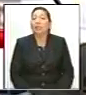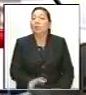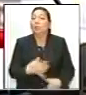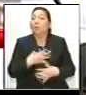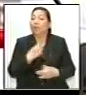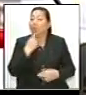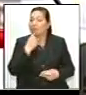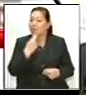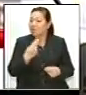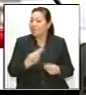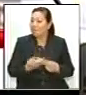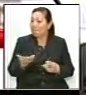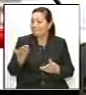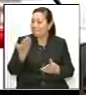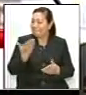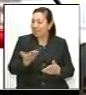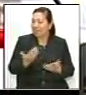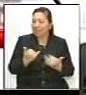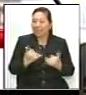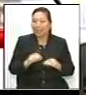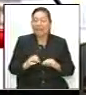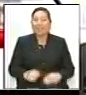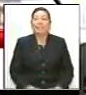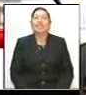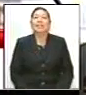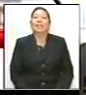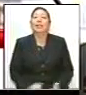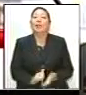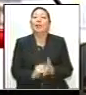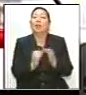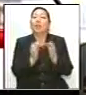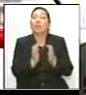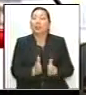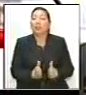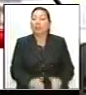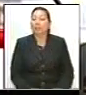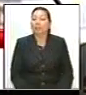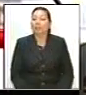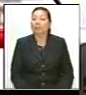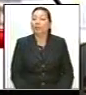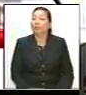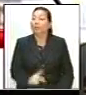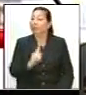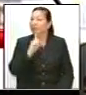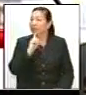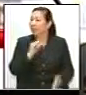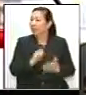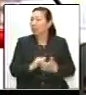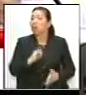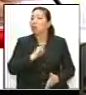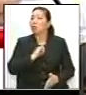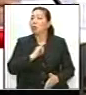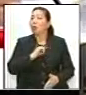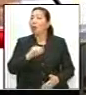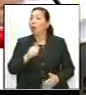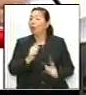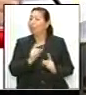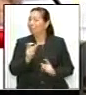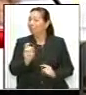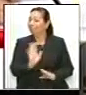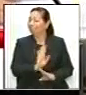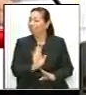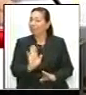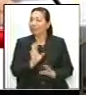le llama. Aquí lo que tenemos que hacer es lo correcto. Y lo correcto no es lo que diga yo o lo que diga otro colega.